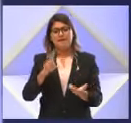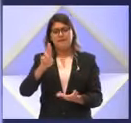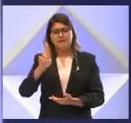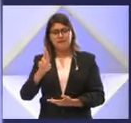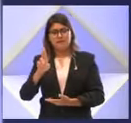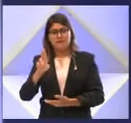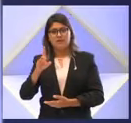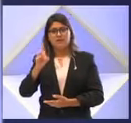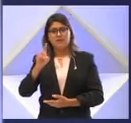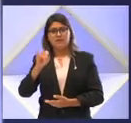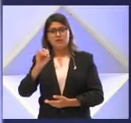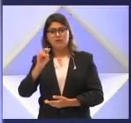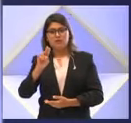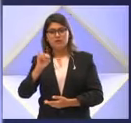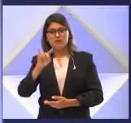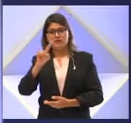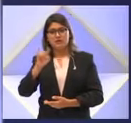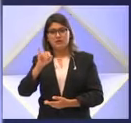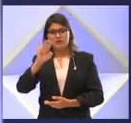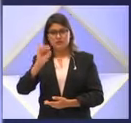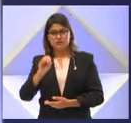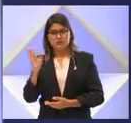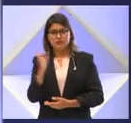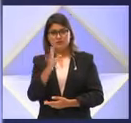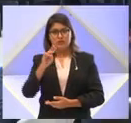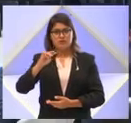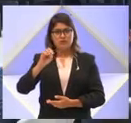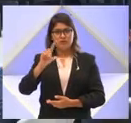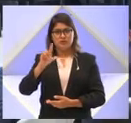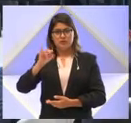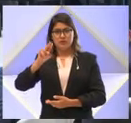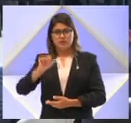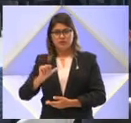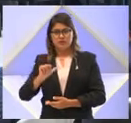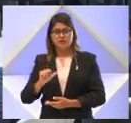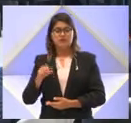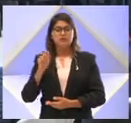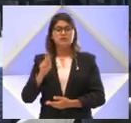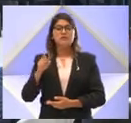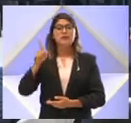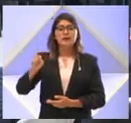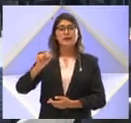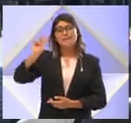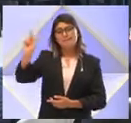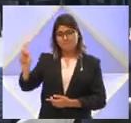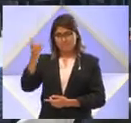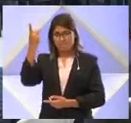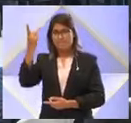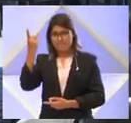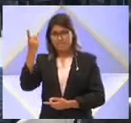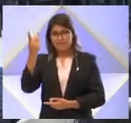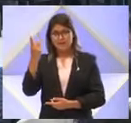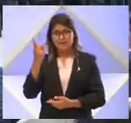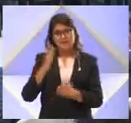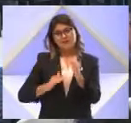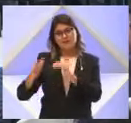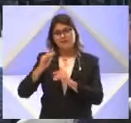manuel tours molina él es investigador del instituto politécnico nacional e inicia delante